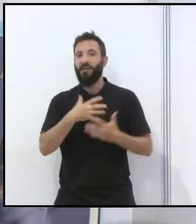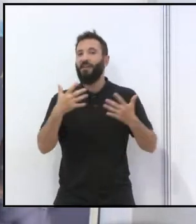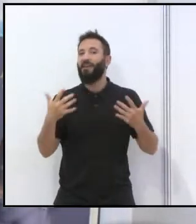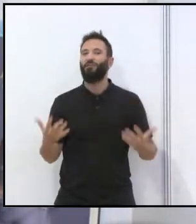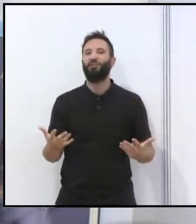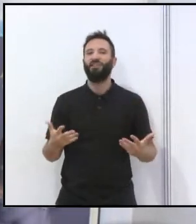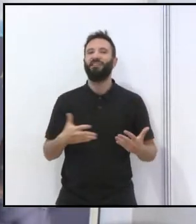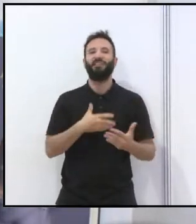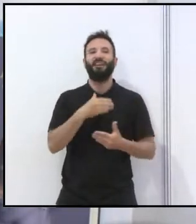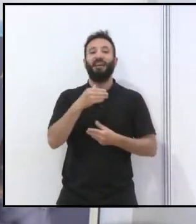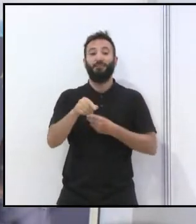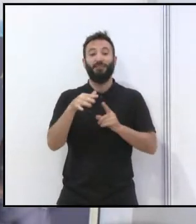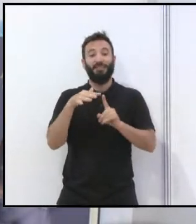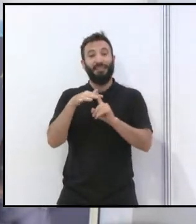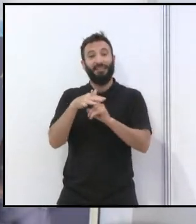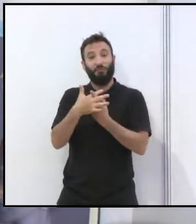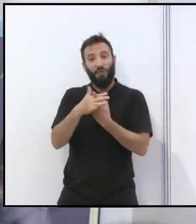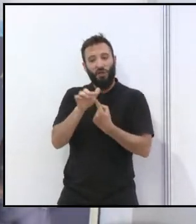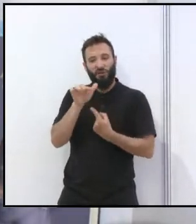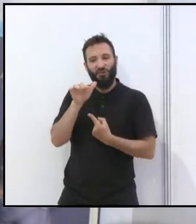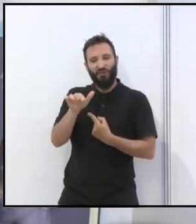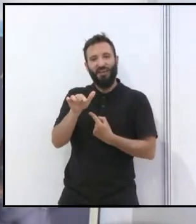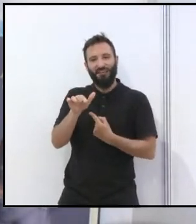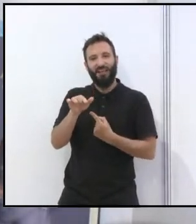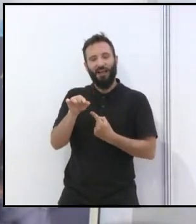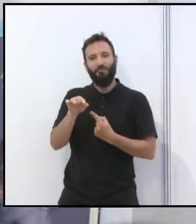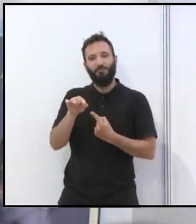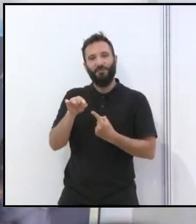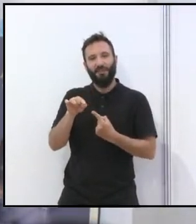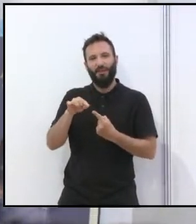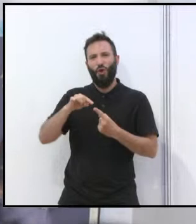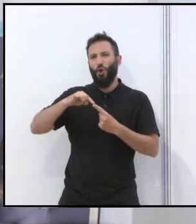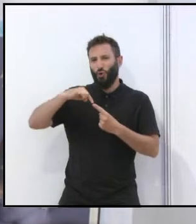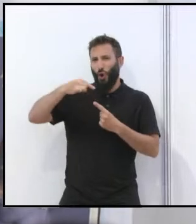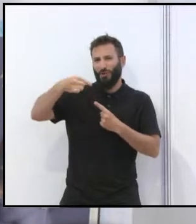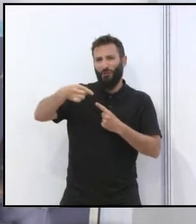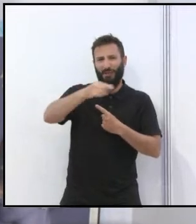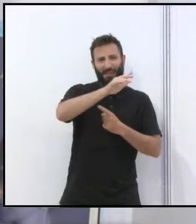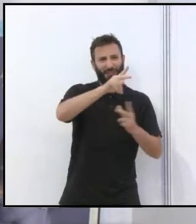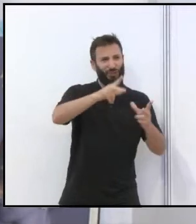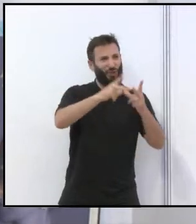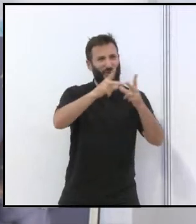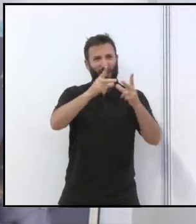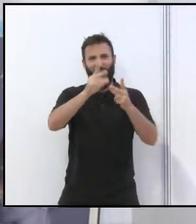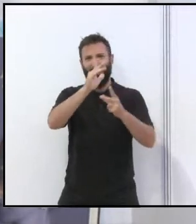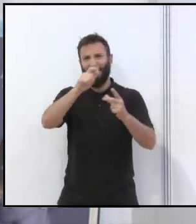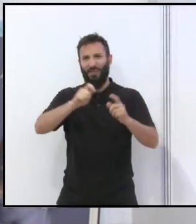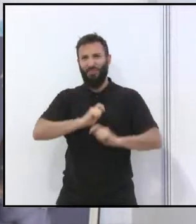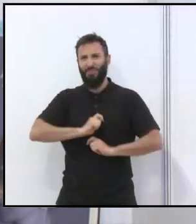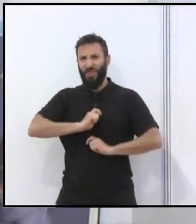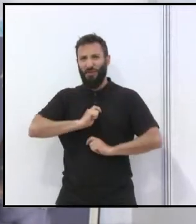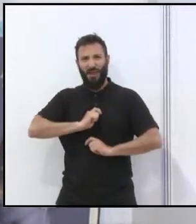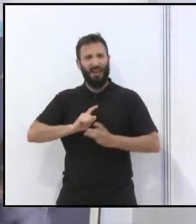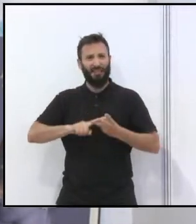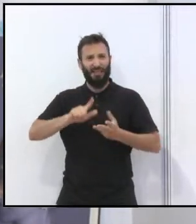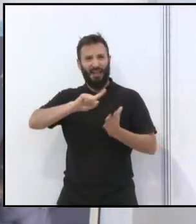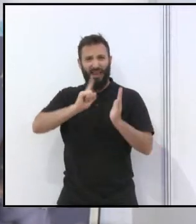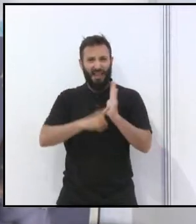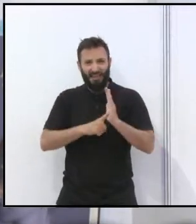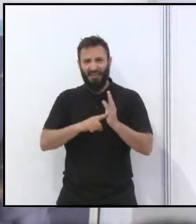estamos ante un asunto que tiene gravísimas repercusiones sociales, civiles,